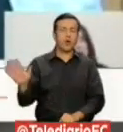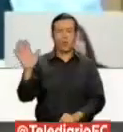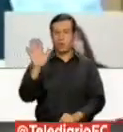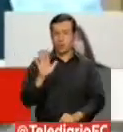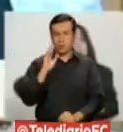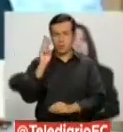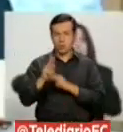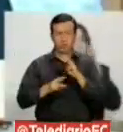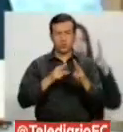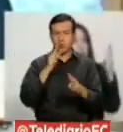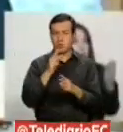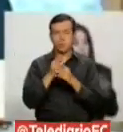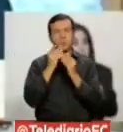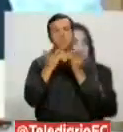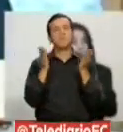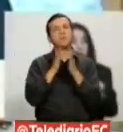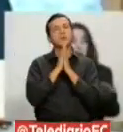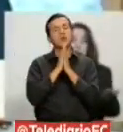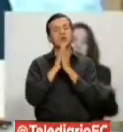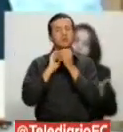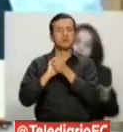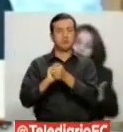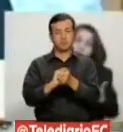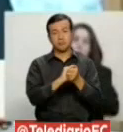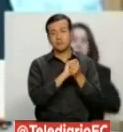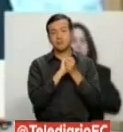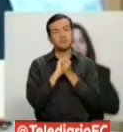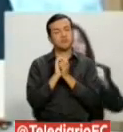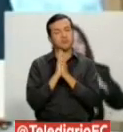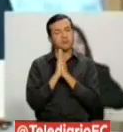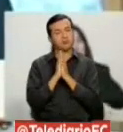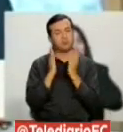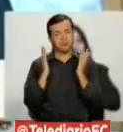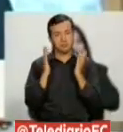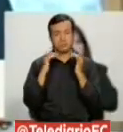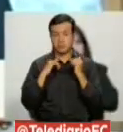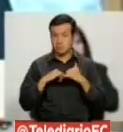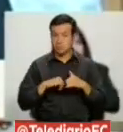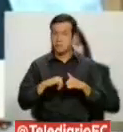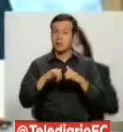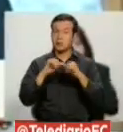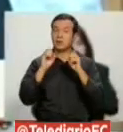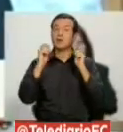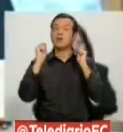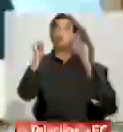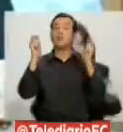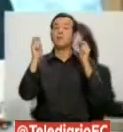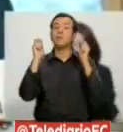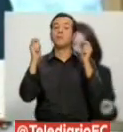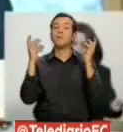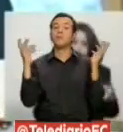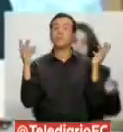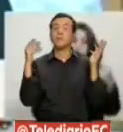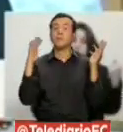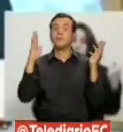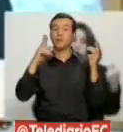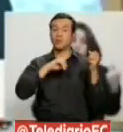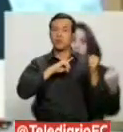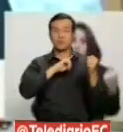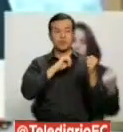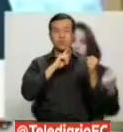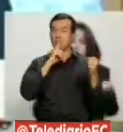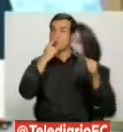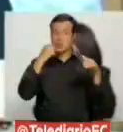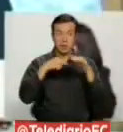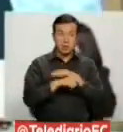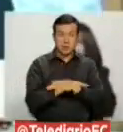a los pueblos del mundo, le pido su solidaridad y que continuemos en la campaña. ¡Mano fuera de